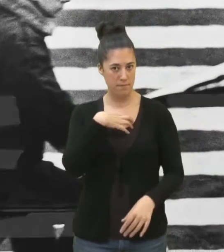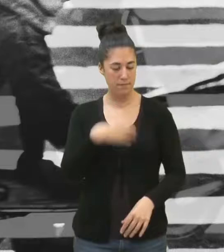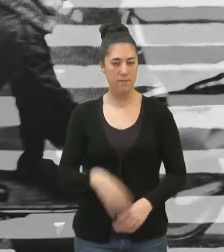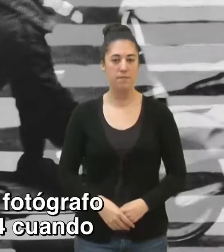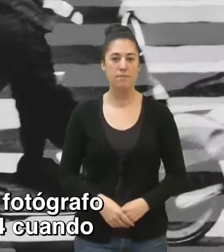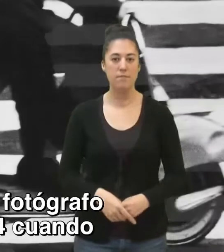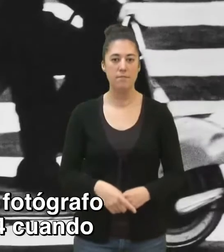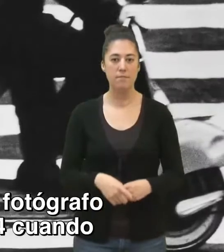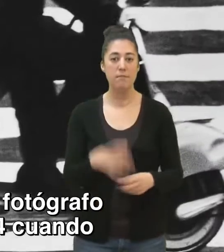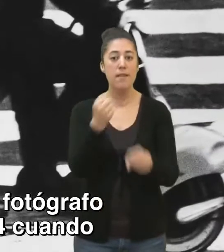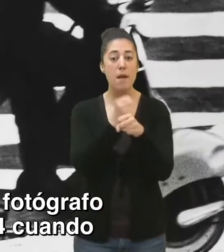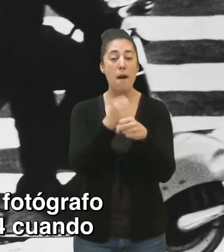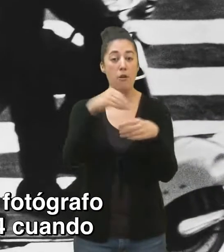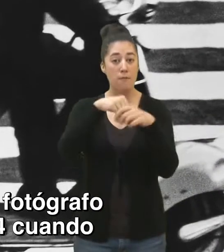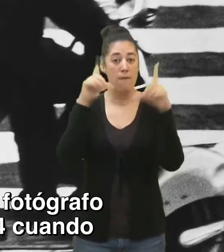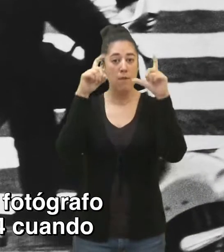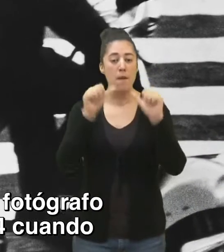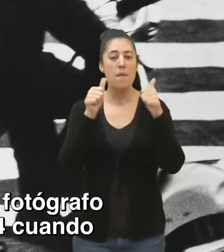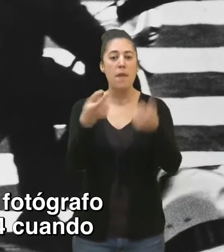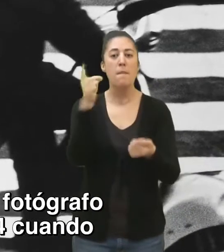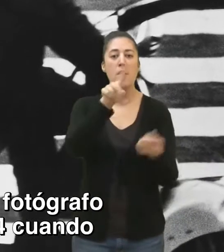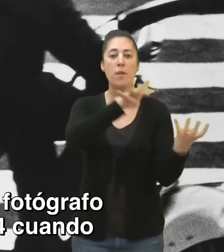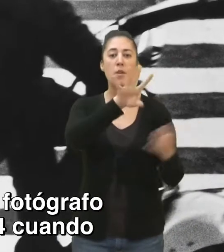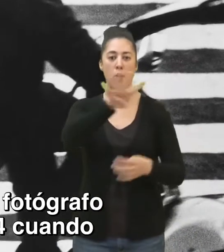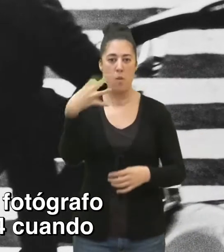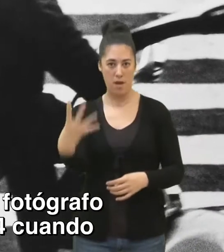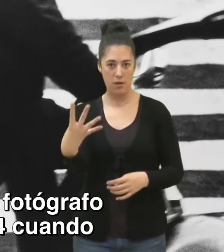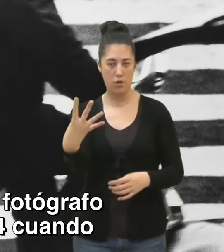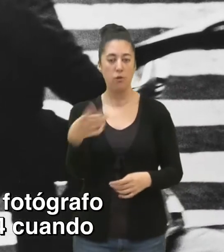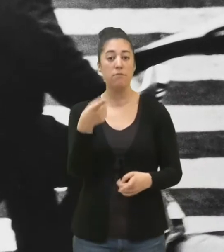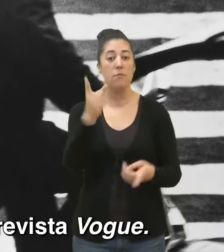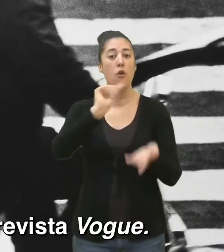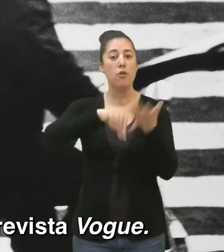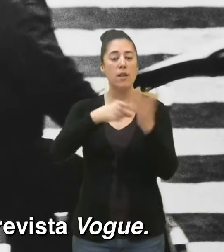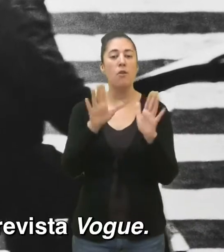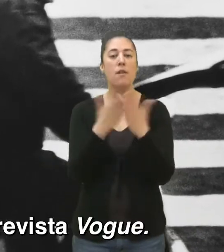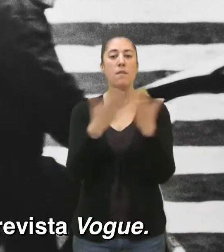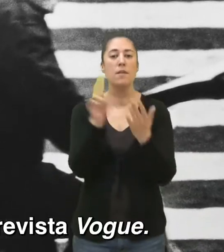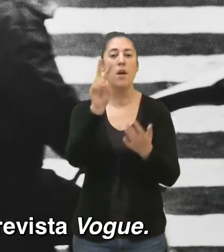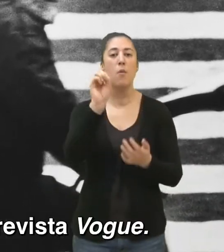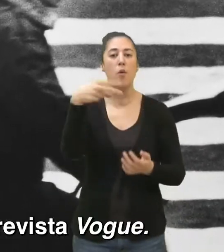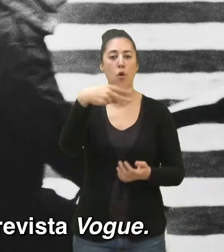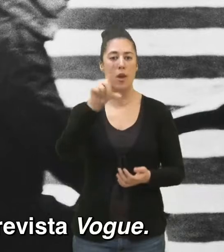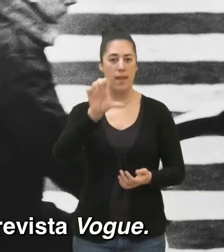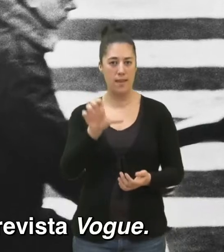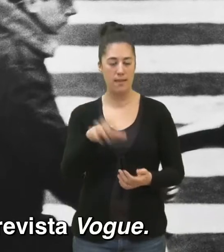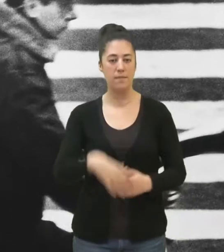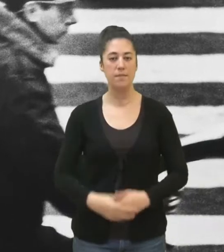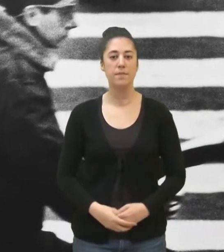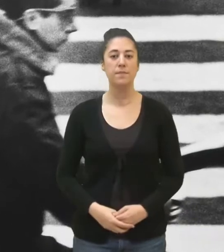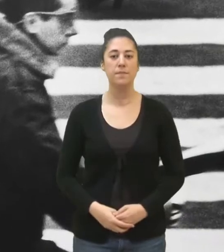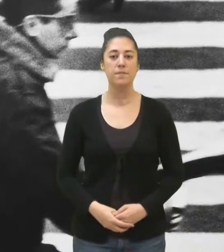inamovibles. Su carrera como fotógrafo se inicia en 1954 cuando fue contratado en la revista